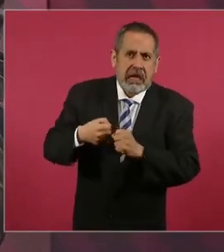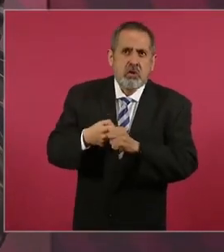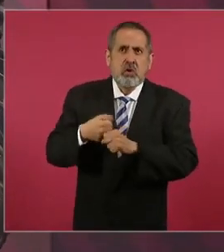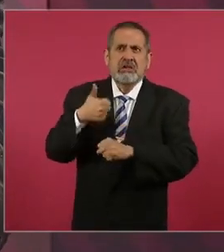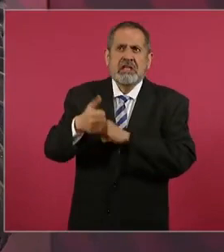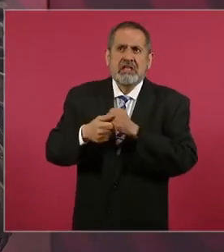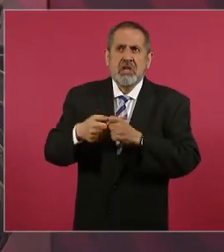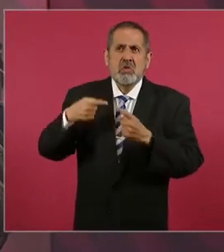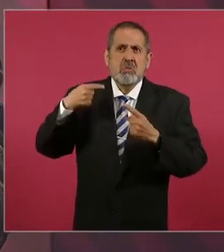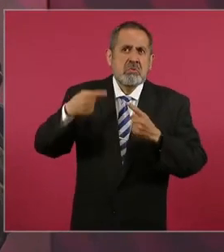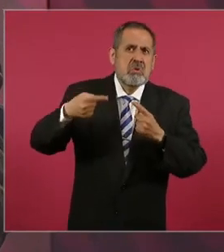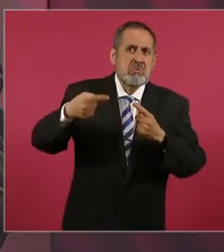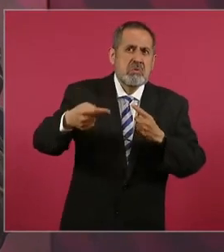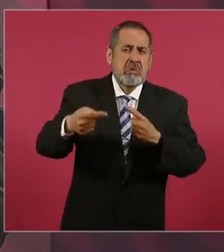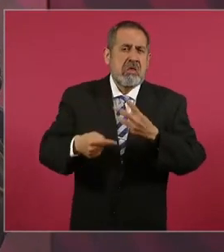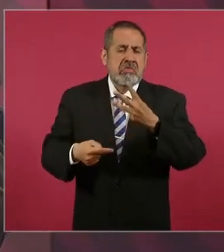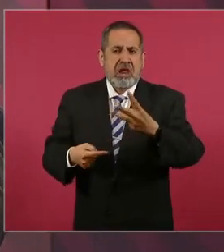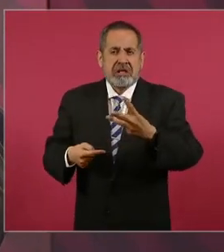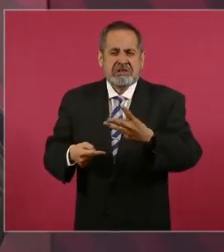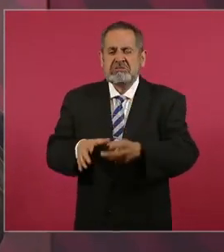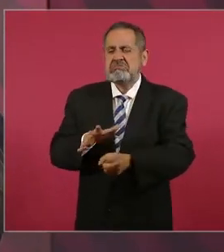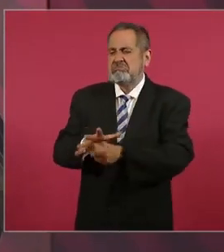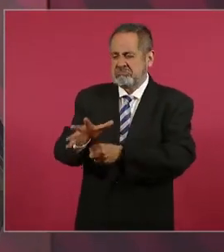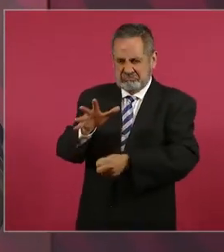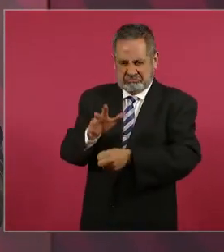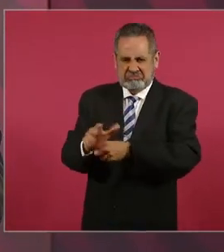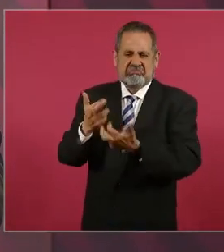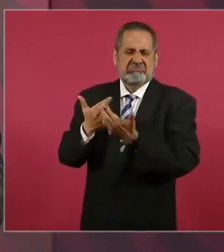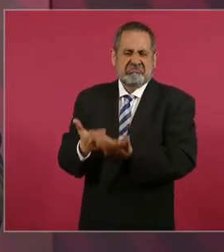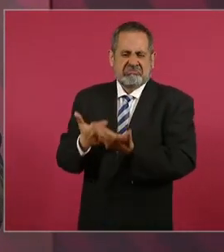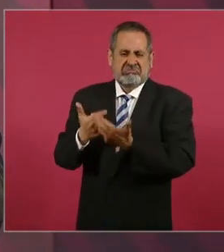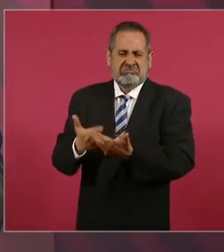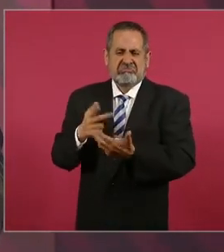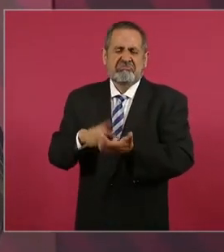hacia adelante no se va a